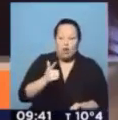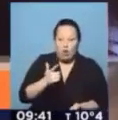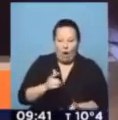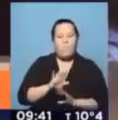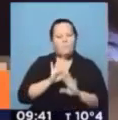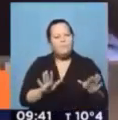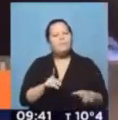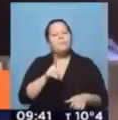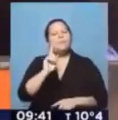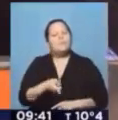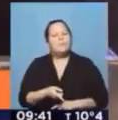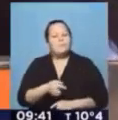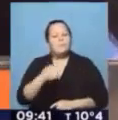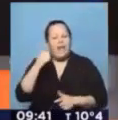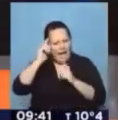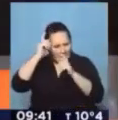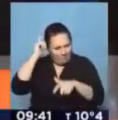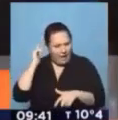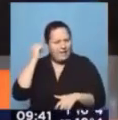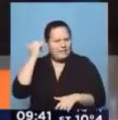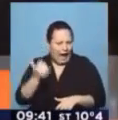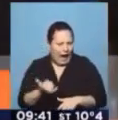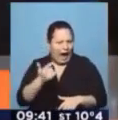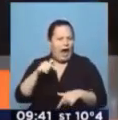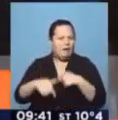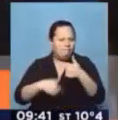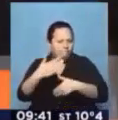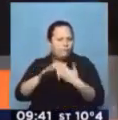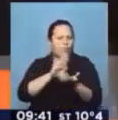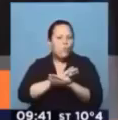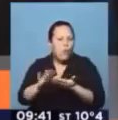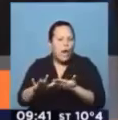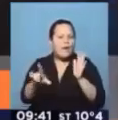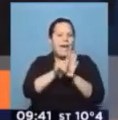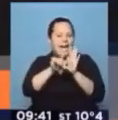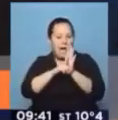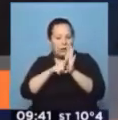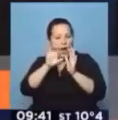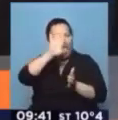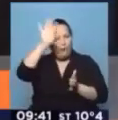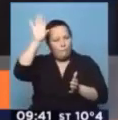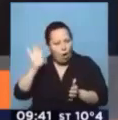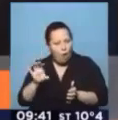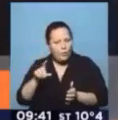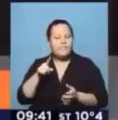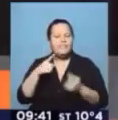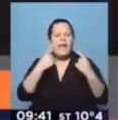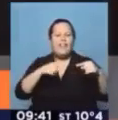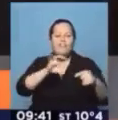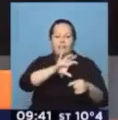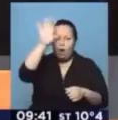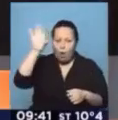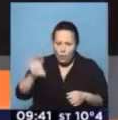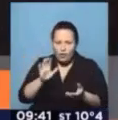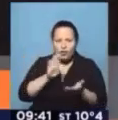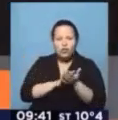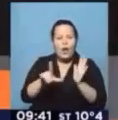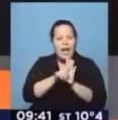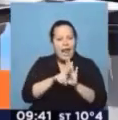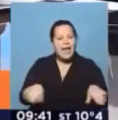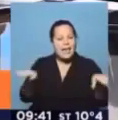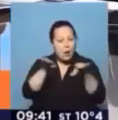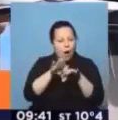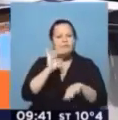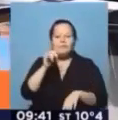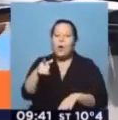Ahora, Carla, ¿hay experiencias que se están dando en legislaturas provinciales, en diferentes provincias respecto a la